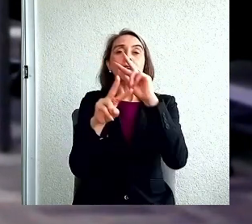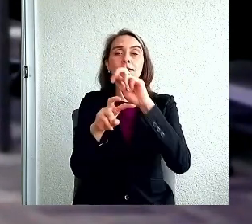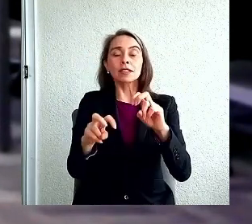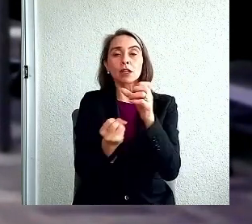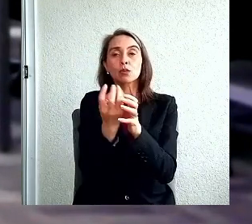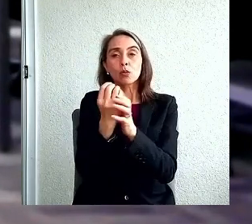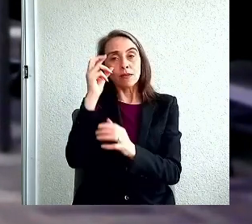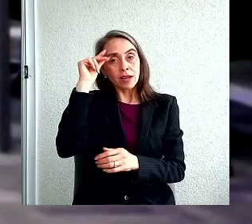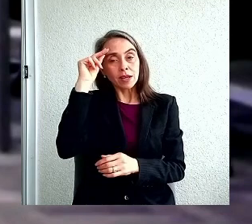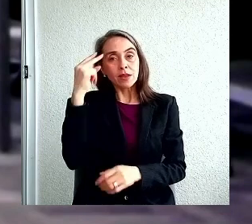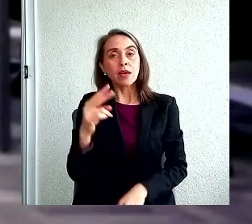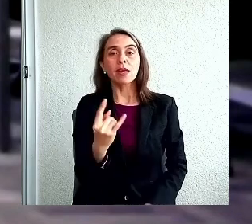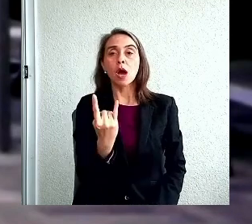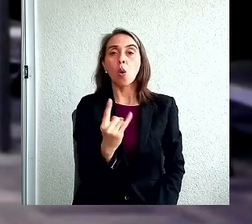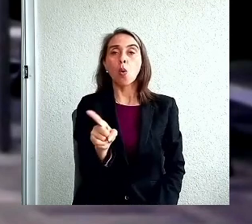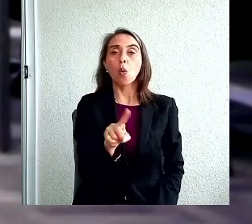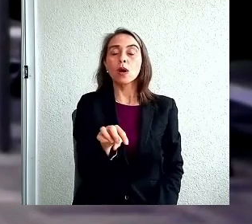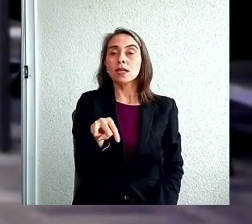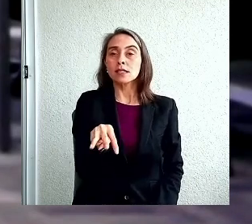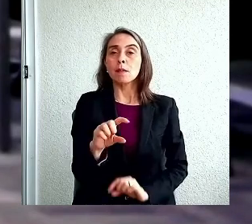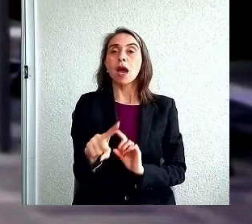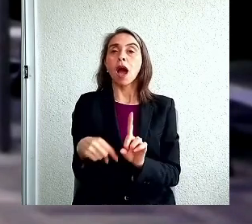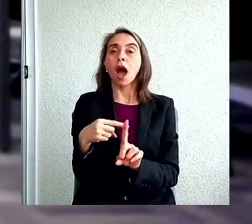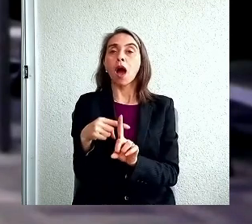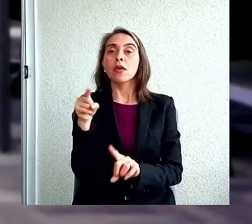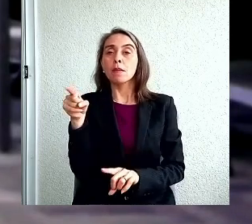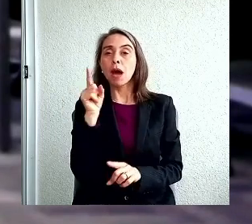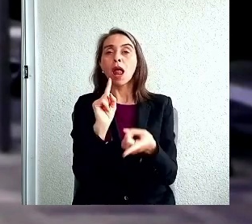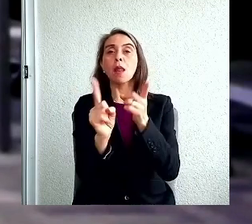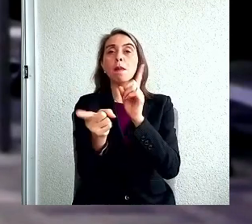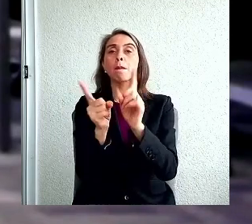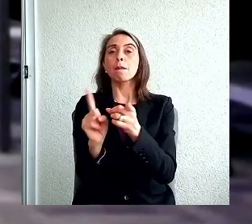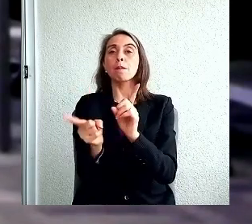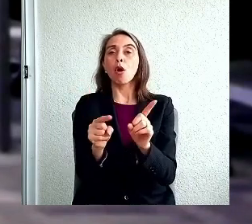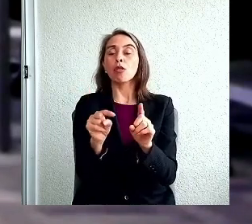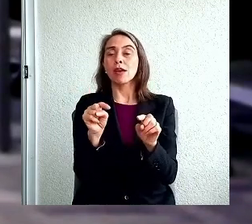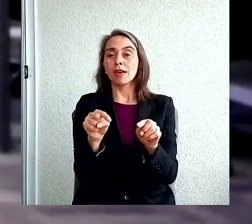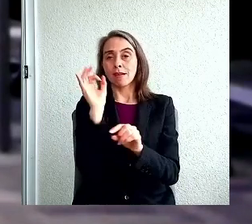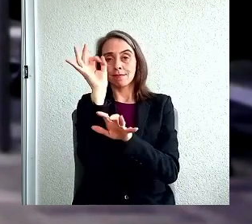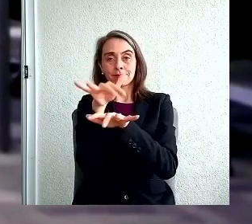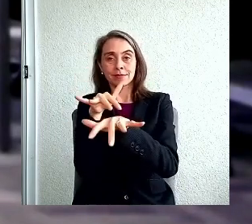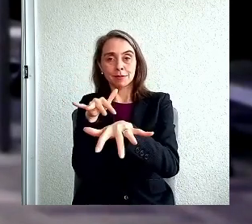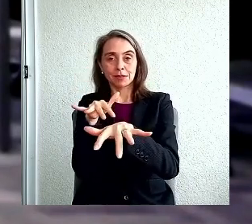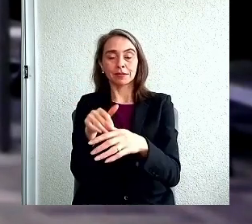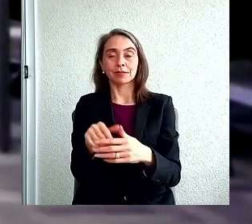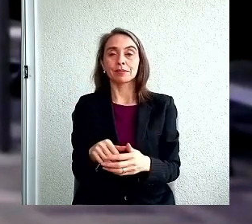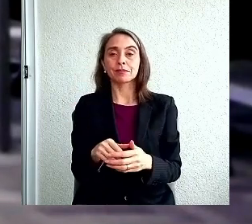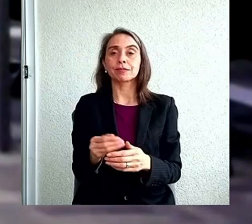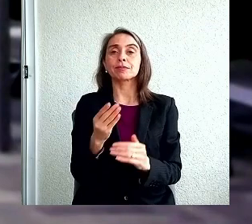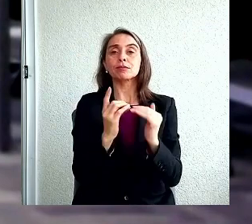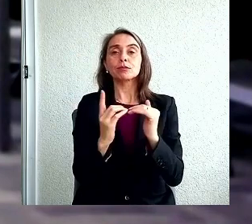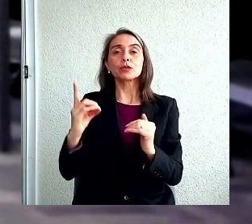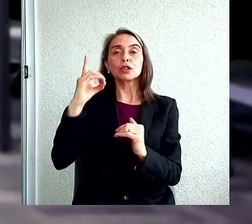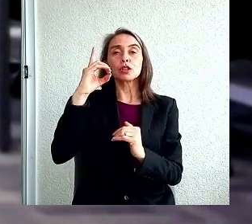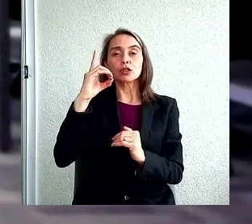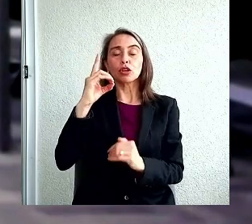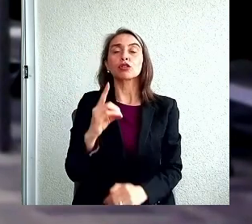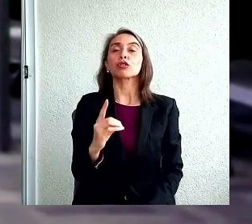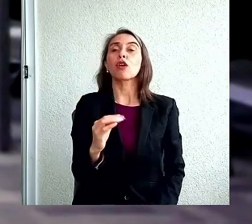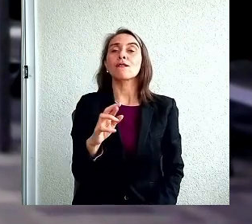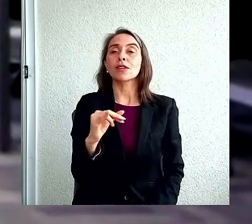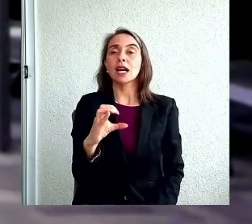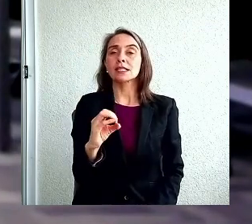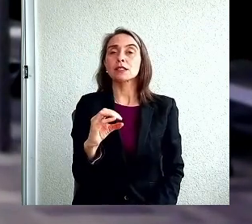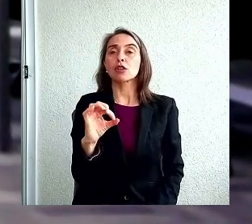quien además va a ser el moderador de esta actividad. Al doctor Francisco Cereceda Balic, académico del Departamento